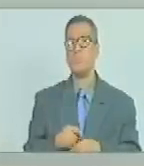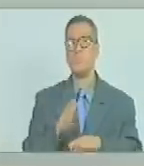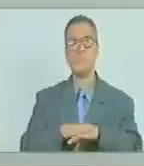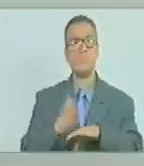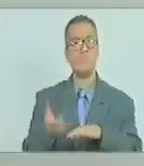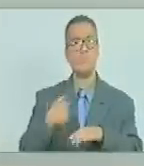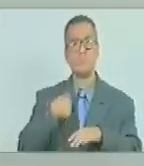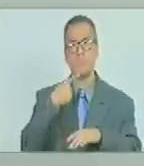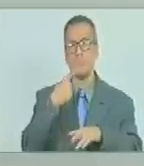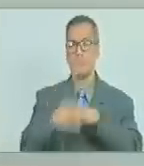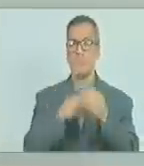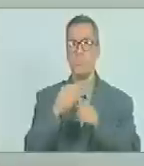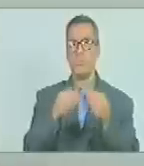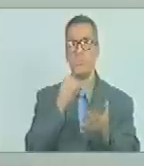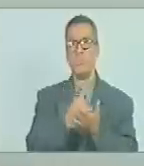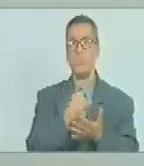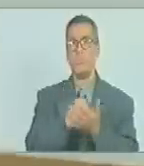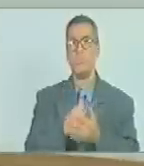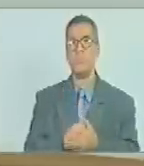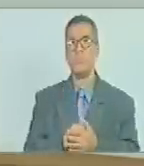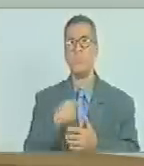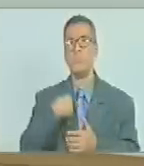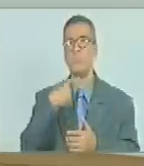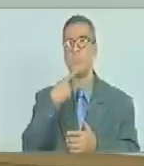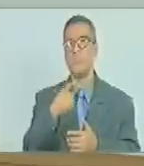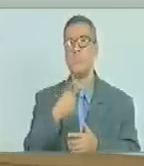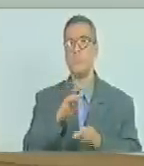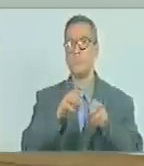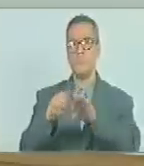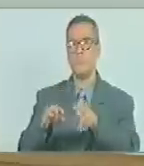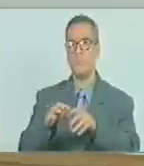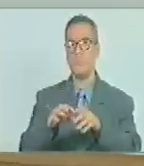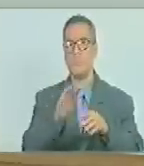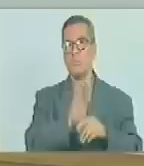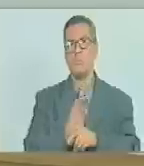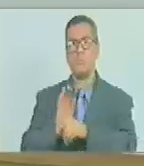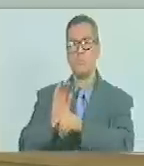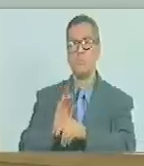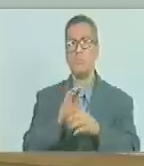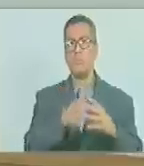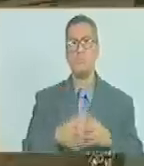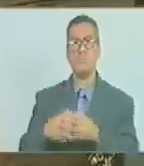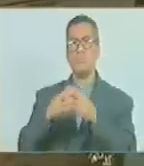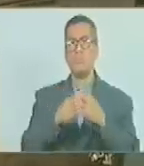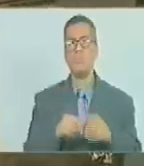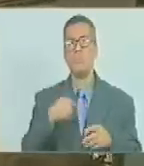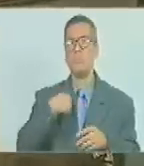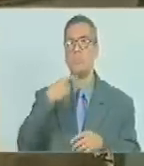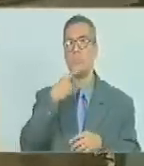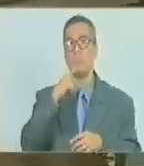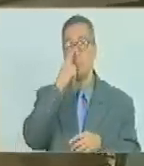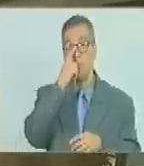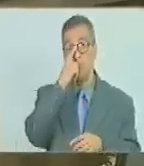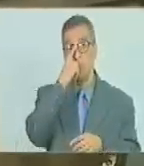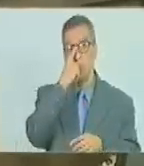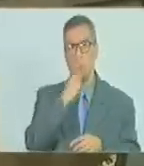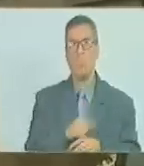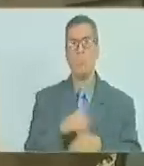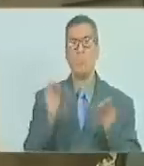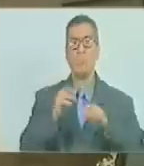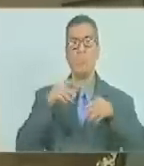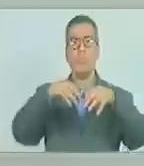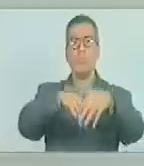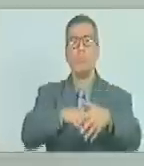confesión, hace la prueba. Lo dice el exsecretario de Defensa norteamericano Spears. Dice, no